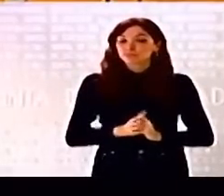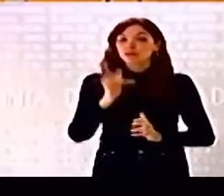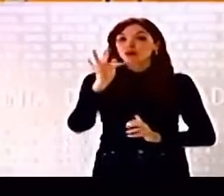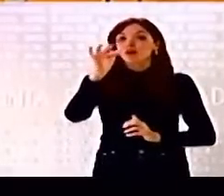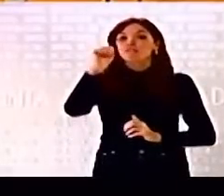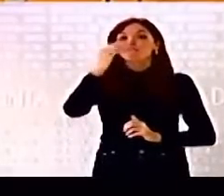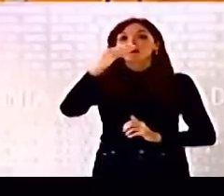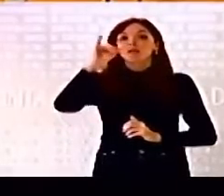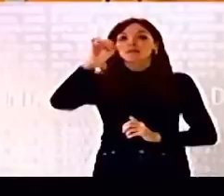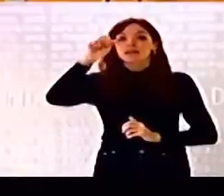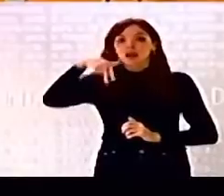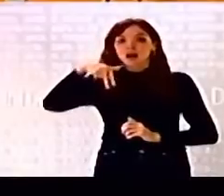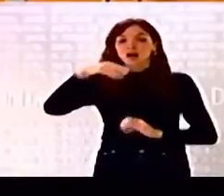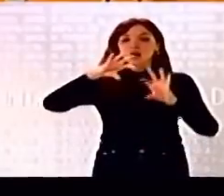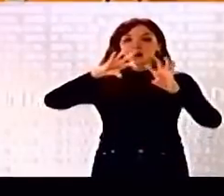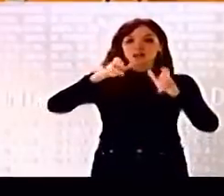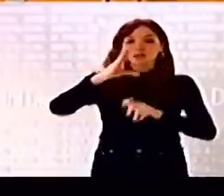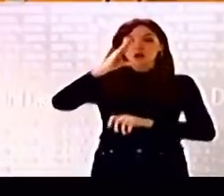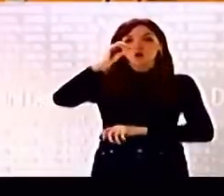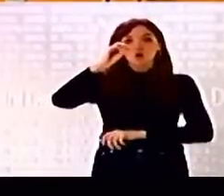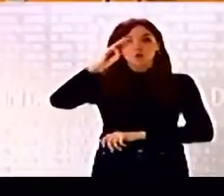Fabián, de la cadena COPE.